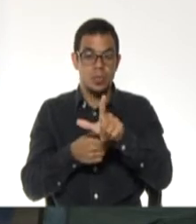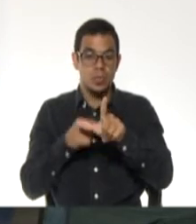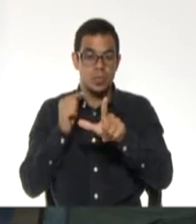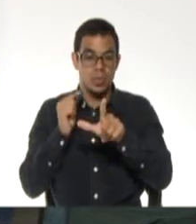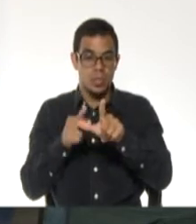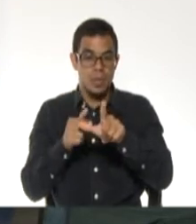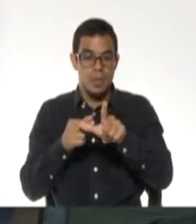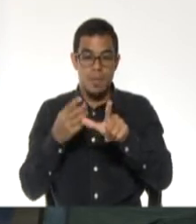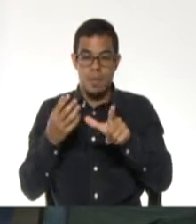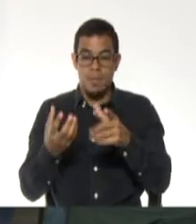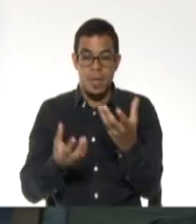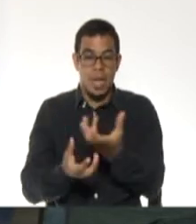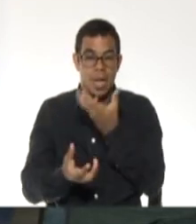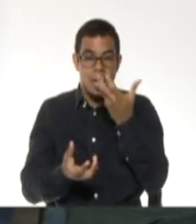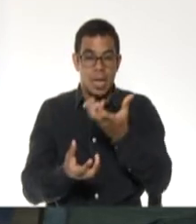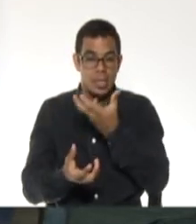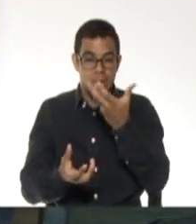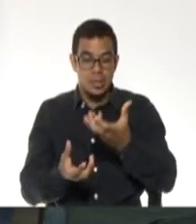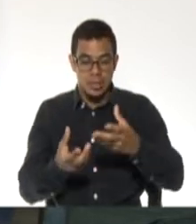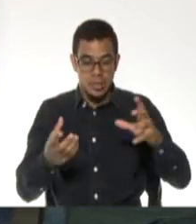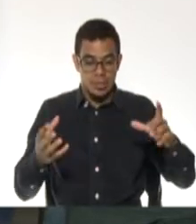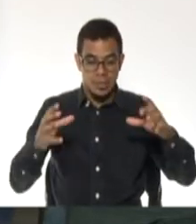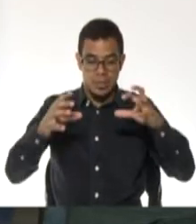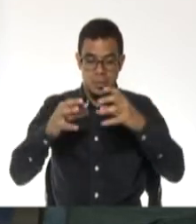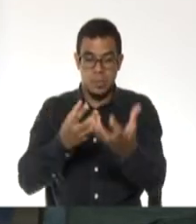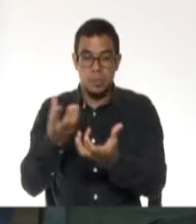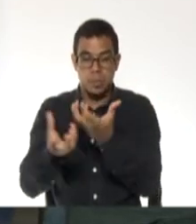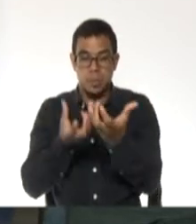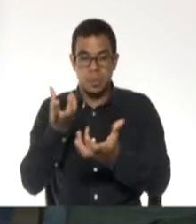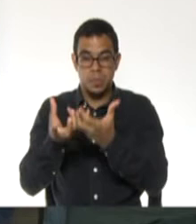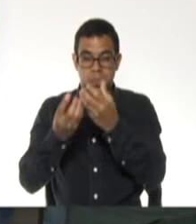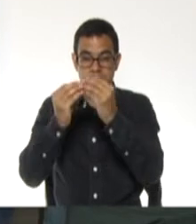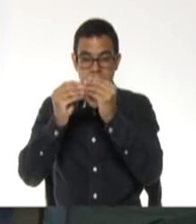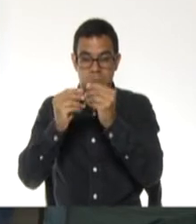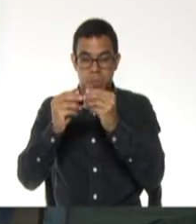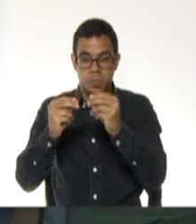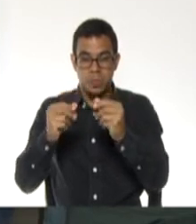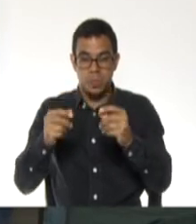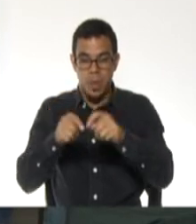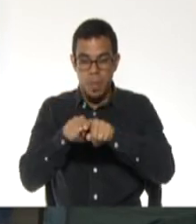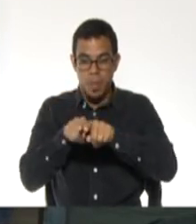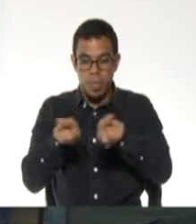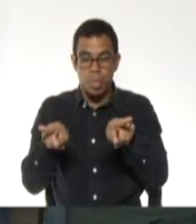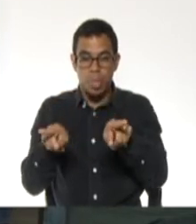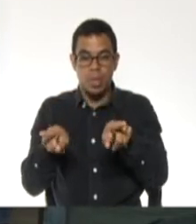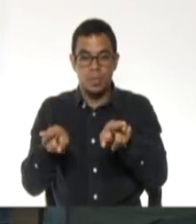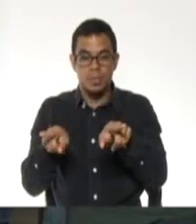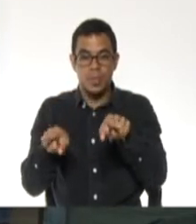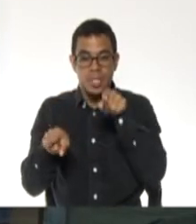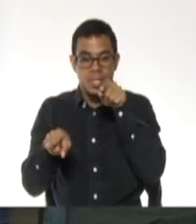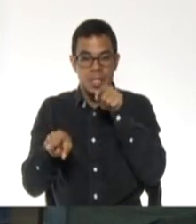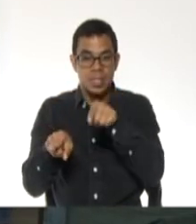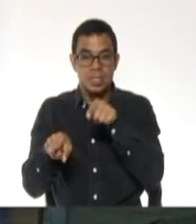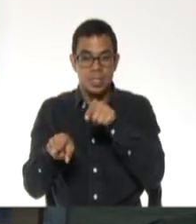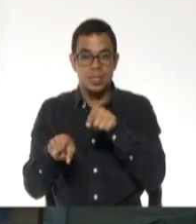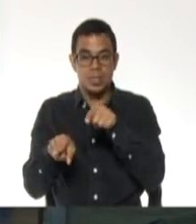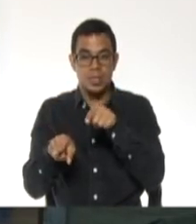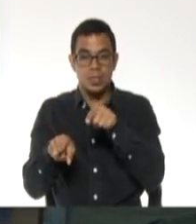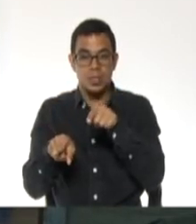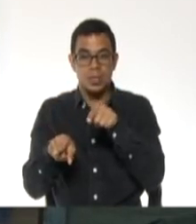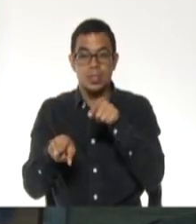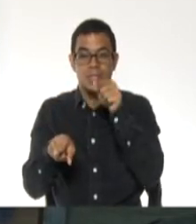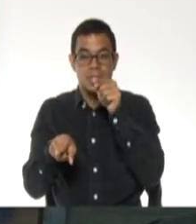calor, se quema el conductor, se funden los terminales y se separan los cables. Y eso es causante